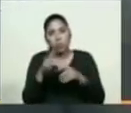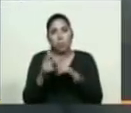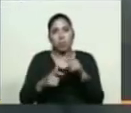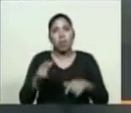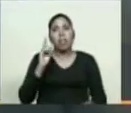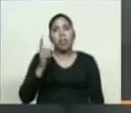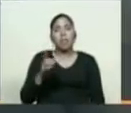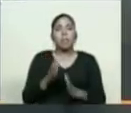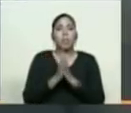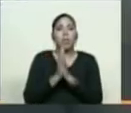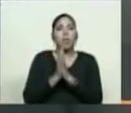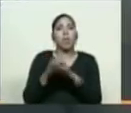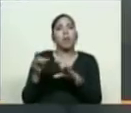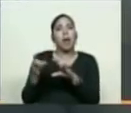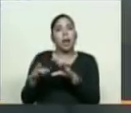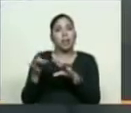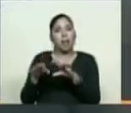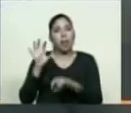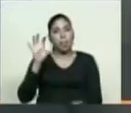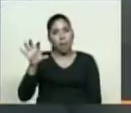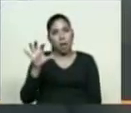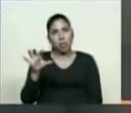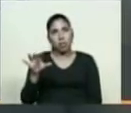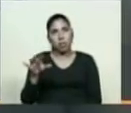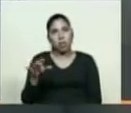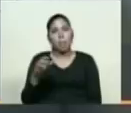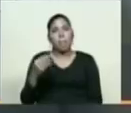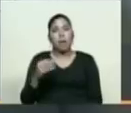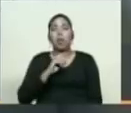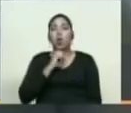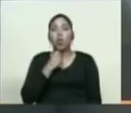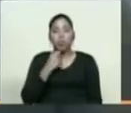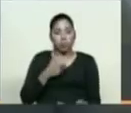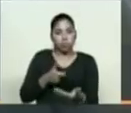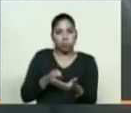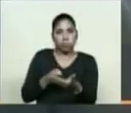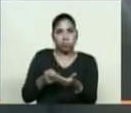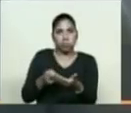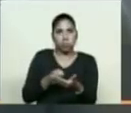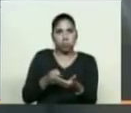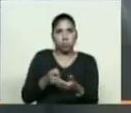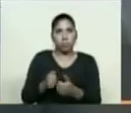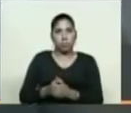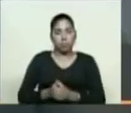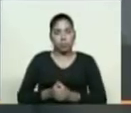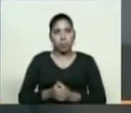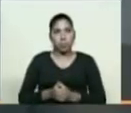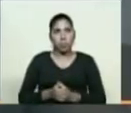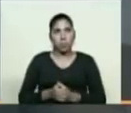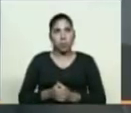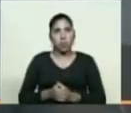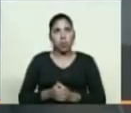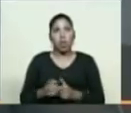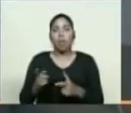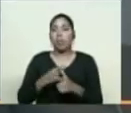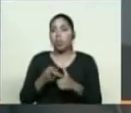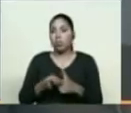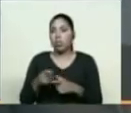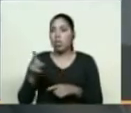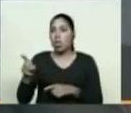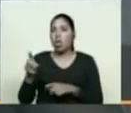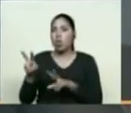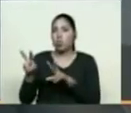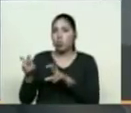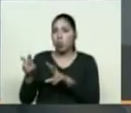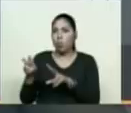el carnet de la patria para que se escaneara el código QR en los puntos tricolor. Entendiendo este registro del partido, ¿se